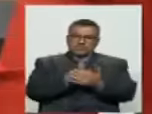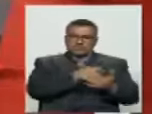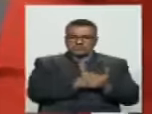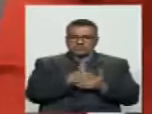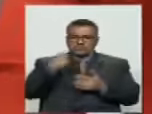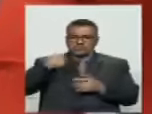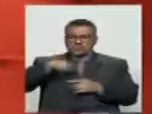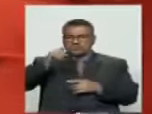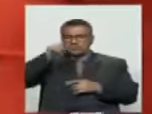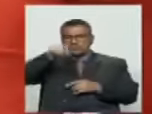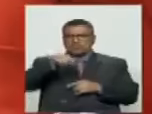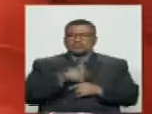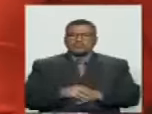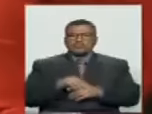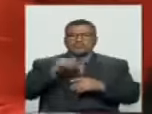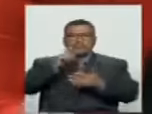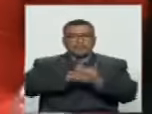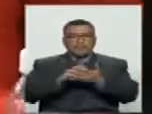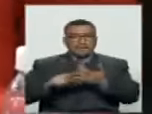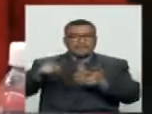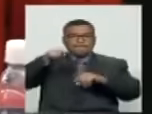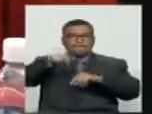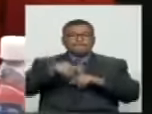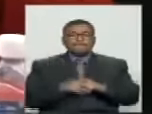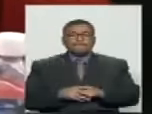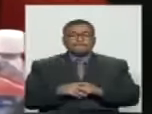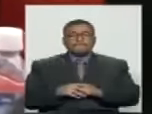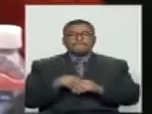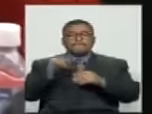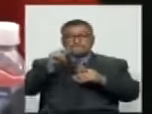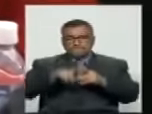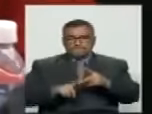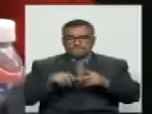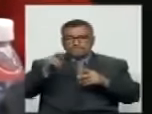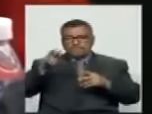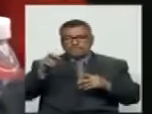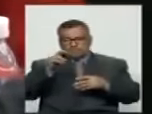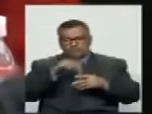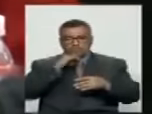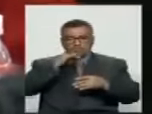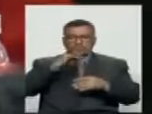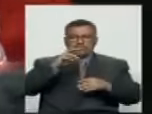que contendrá un asiento sistematizado y actualizado